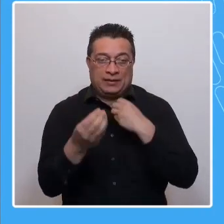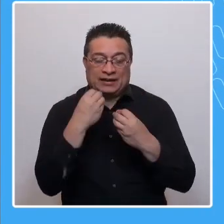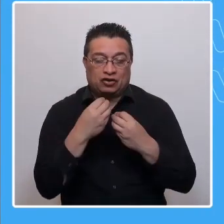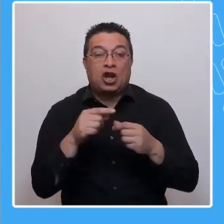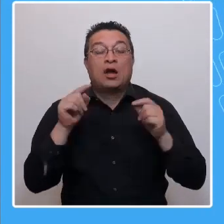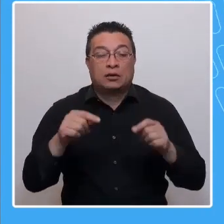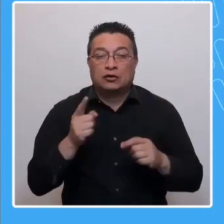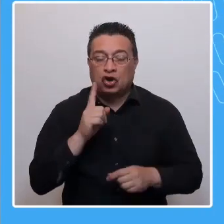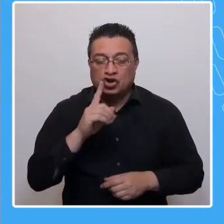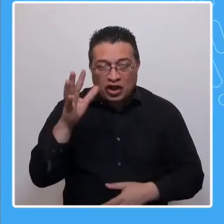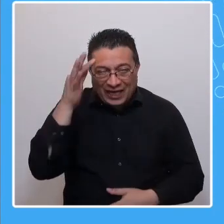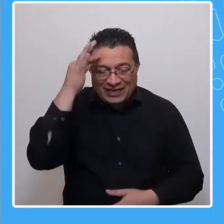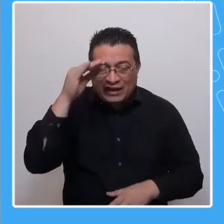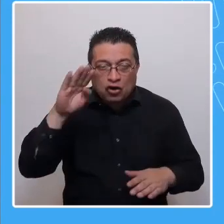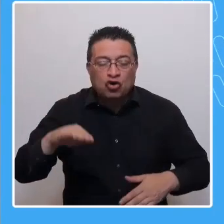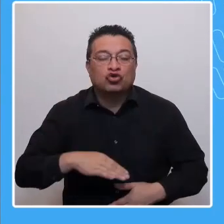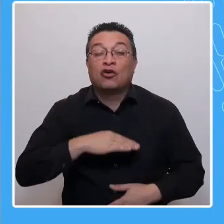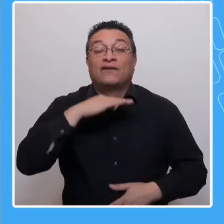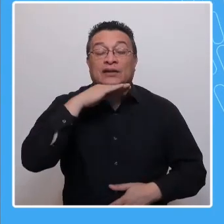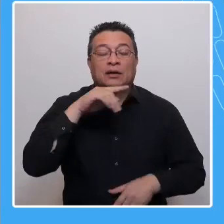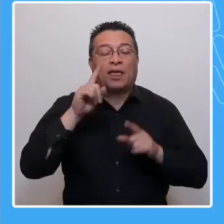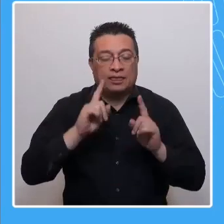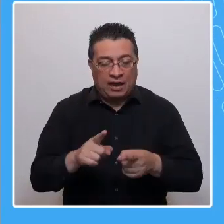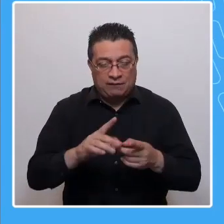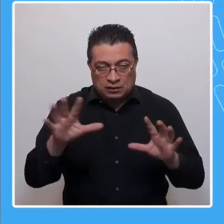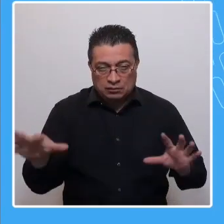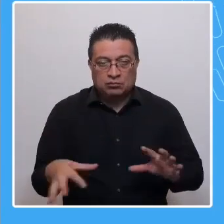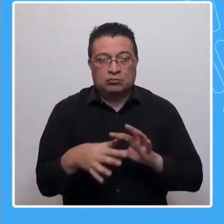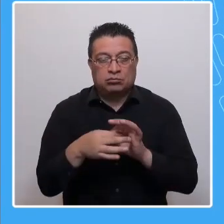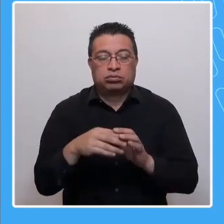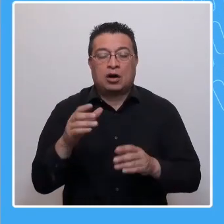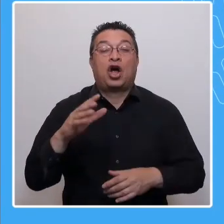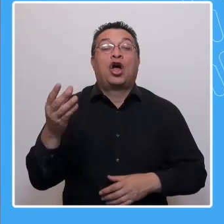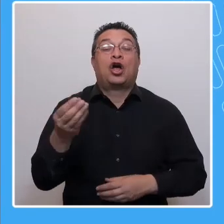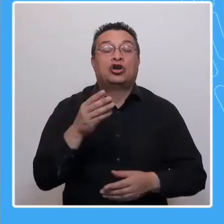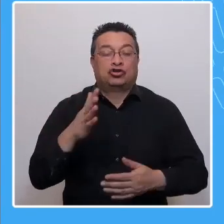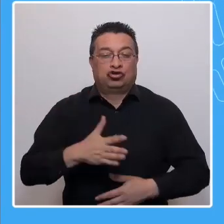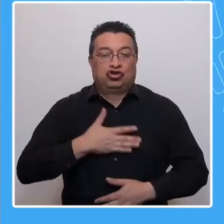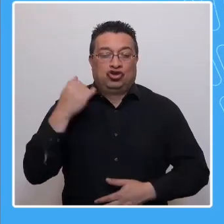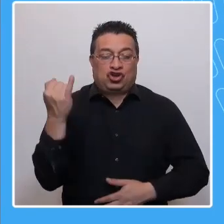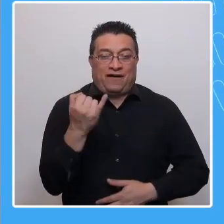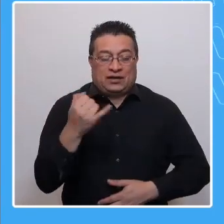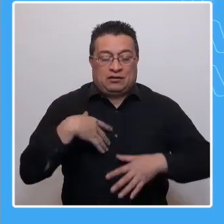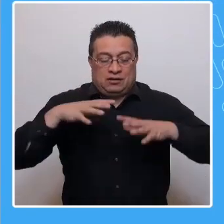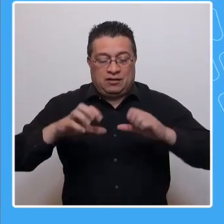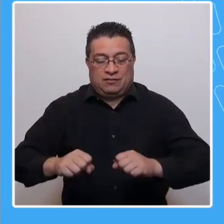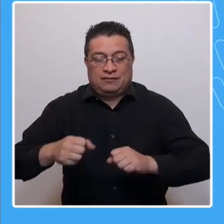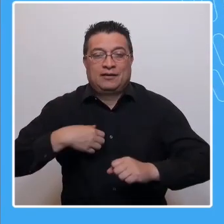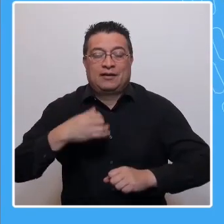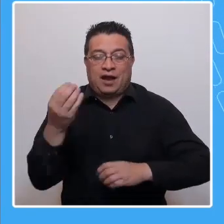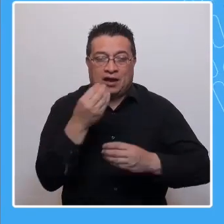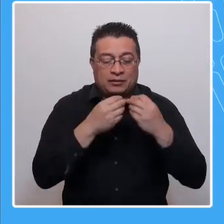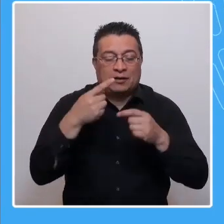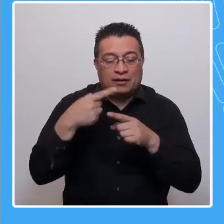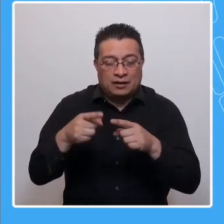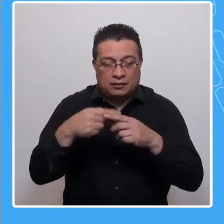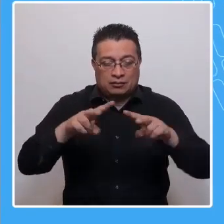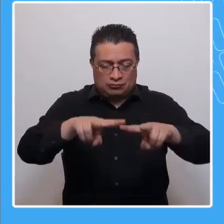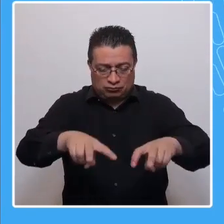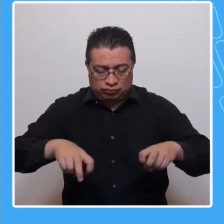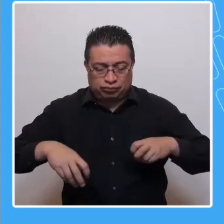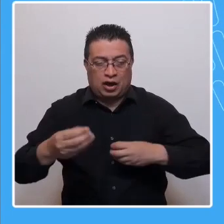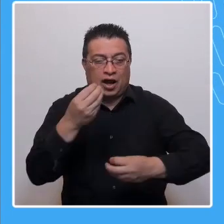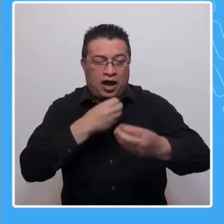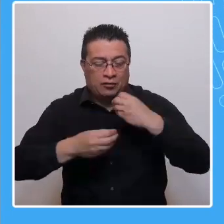entiende suficiente, sino que debe ser llevado de la mano con planes de soberanía alimentaria y un reconocimiento de las distintas prácticas agroalimentarias,